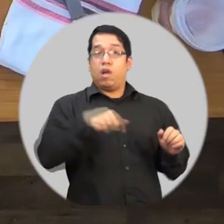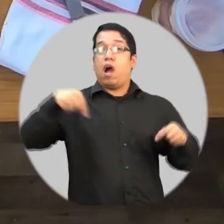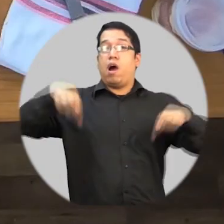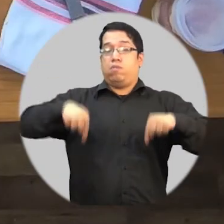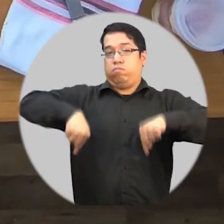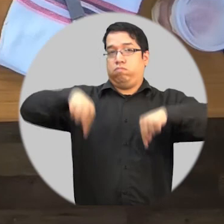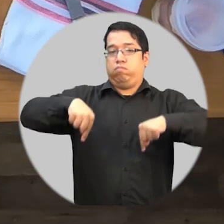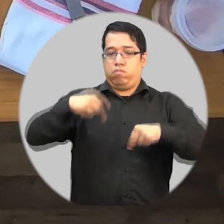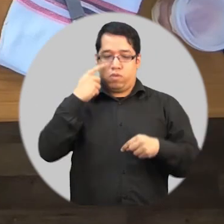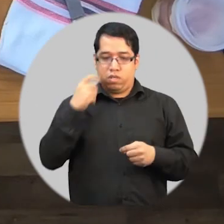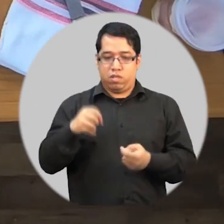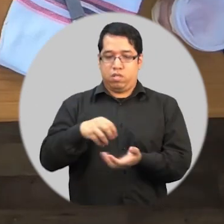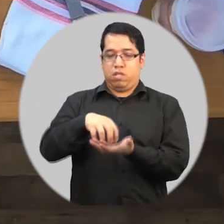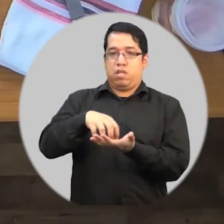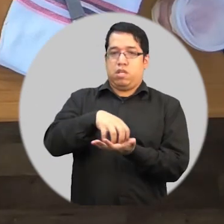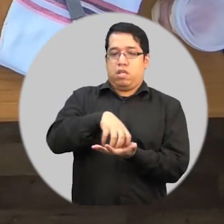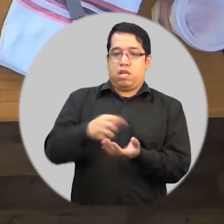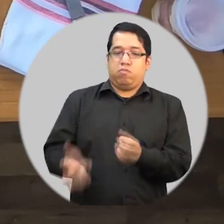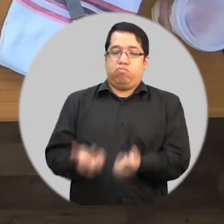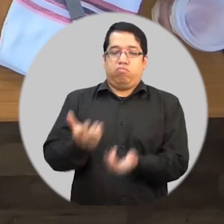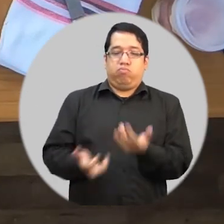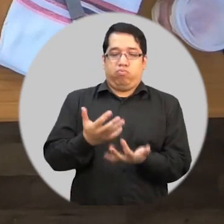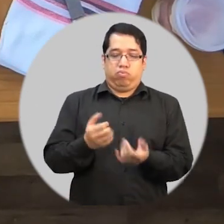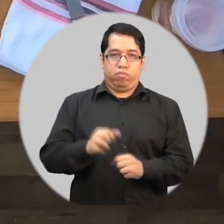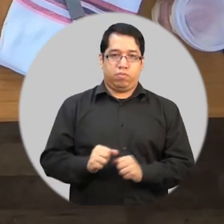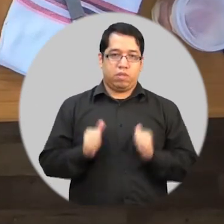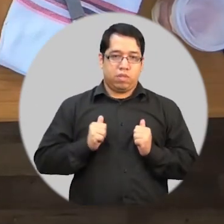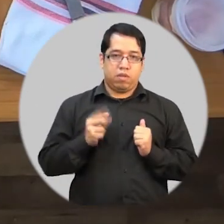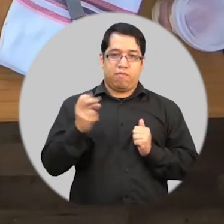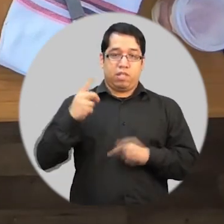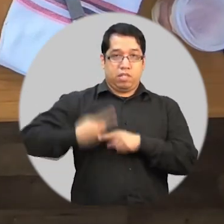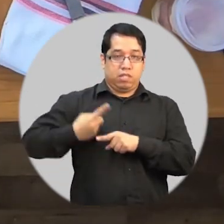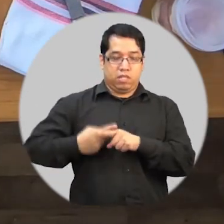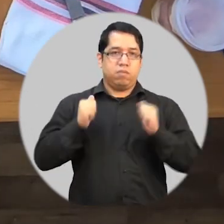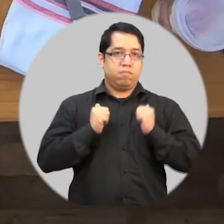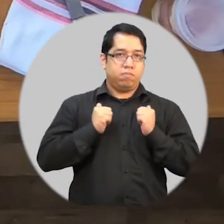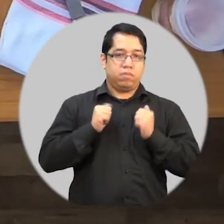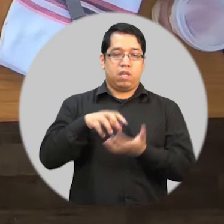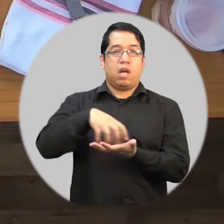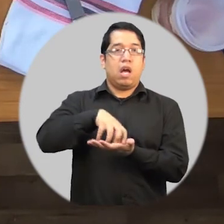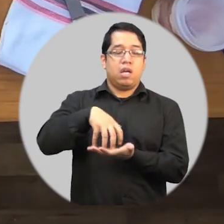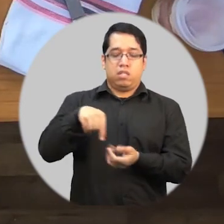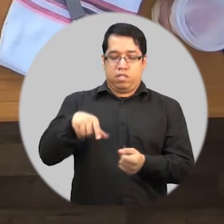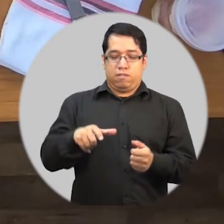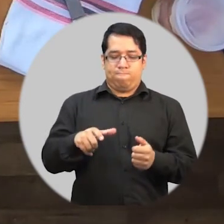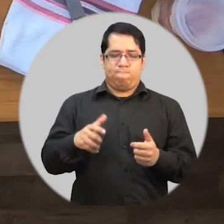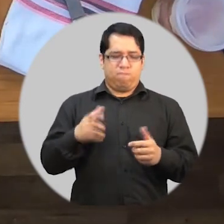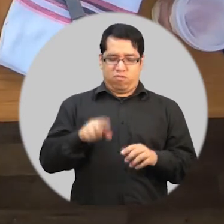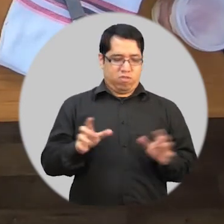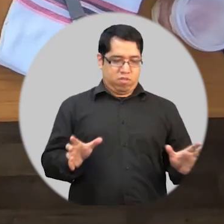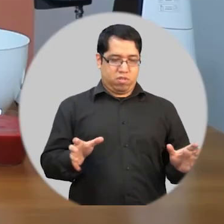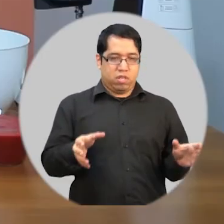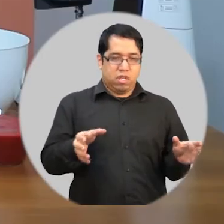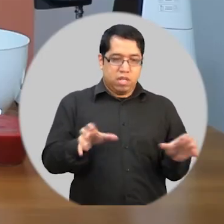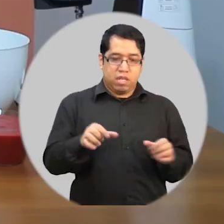es calentamos la gelatina 20 segundos para activarlo. Bueno, lo que yo hice recién fue mezclar un poquito